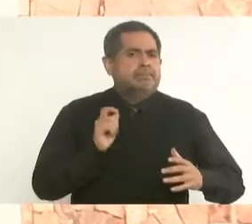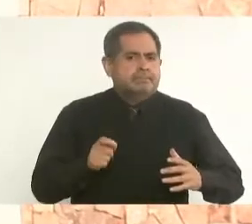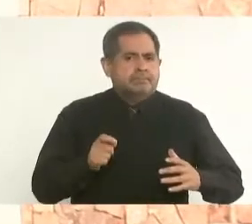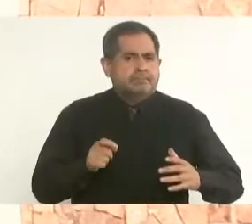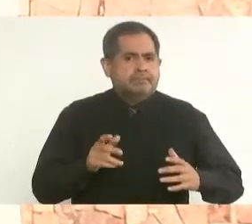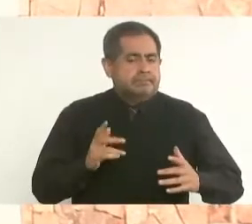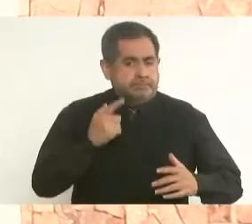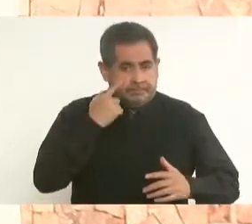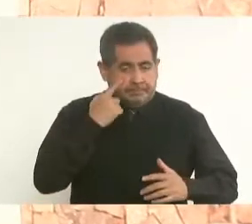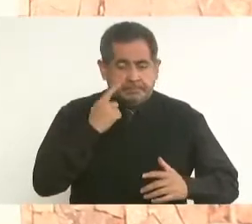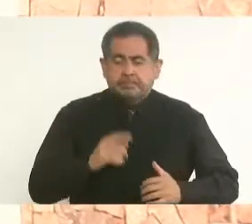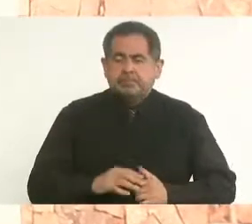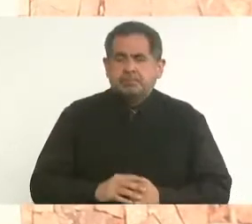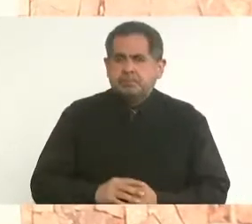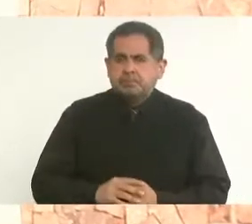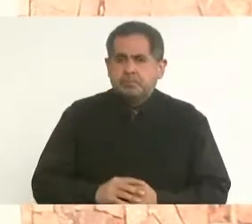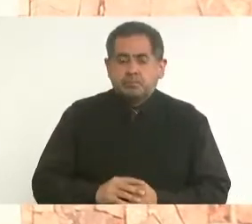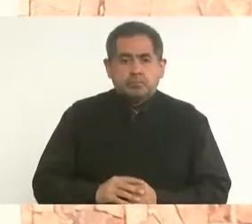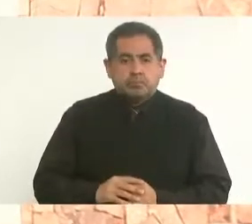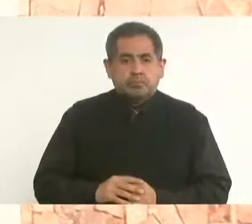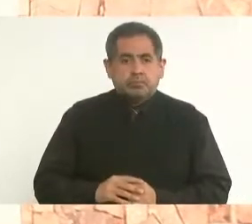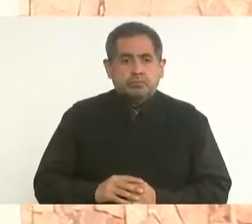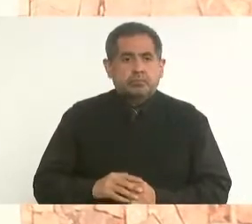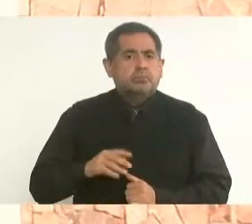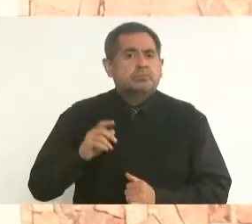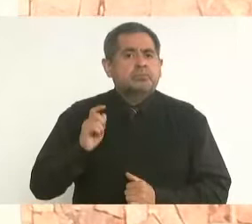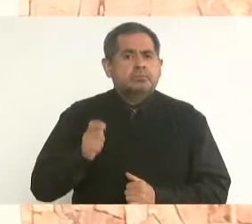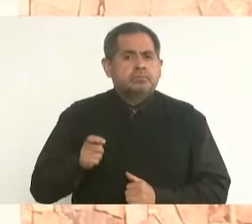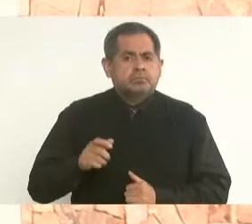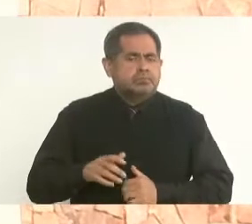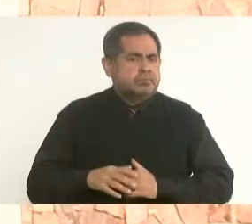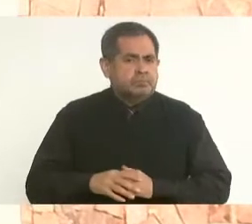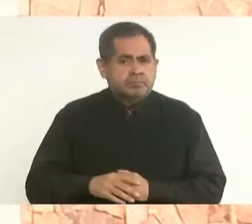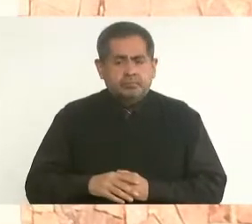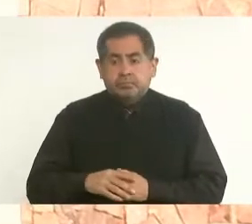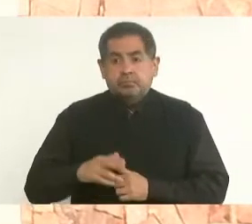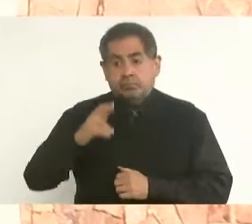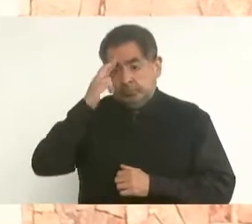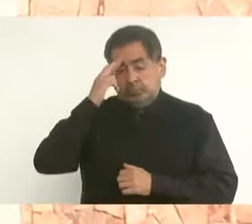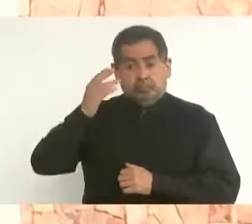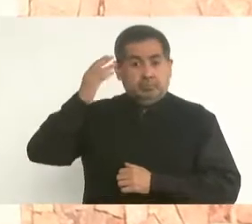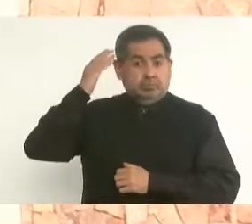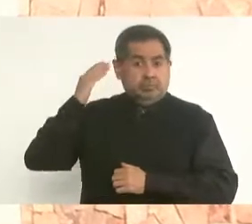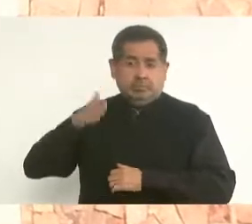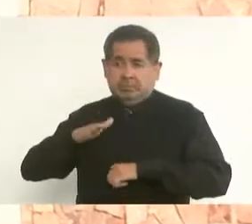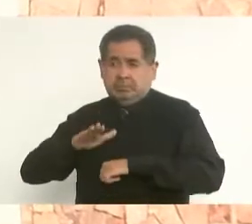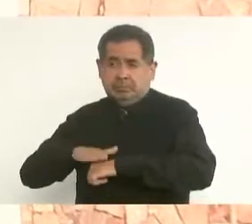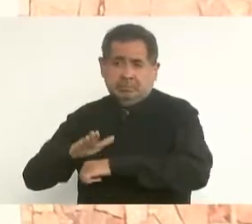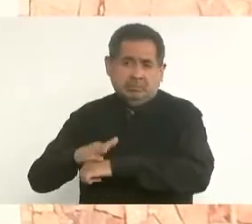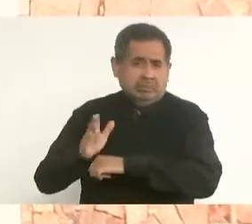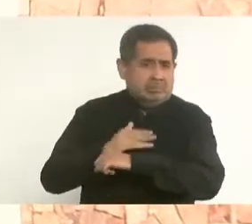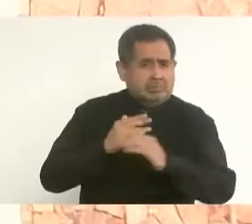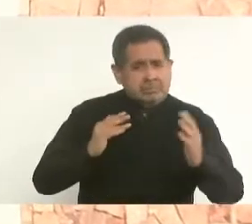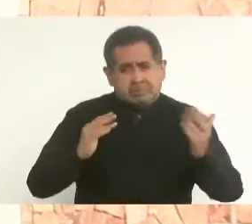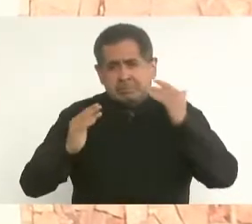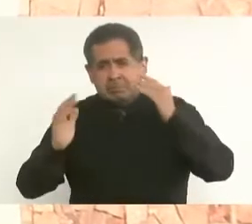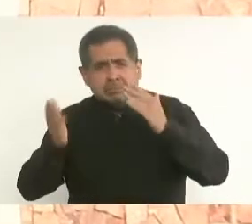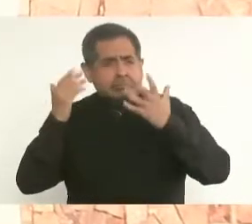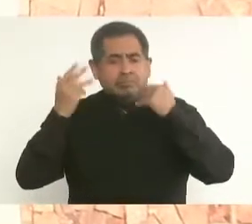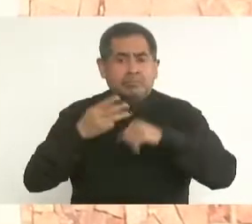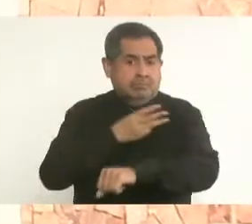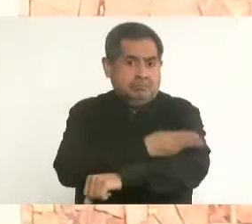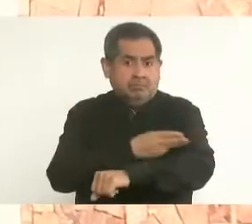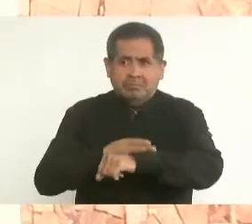entre la convocatoria, el llamamiento que hizo Francisco I. Madero